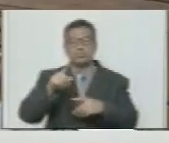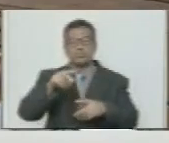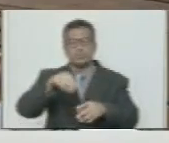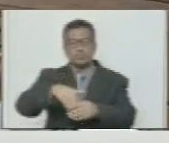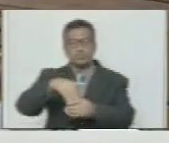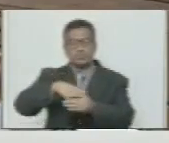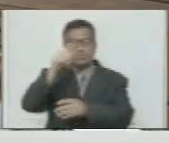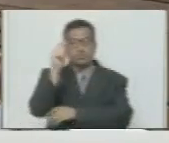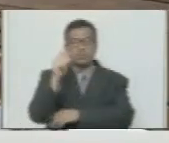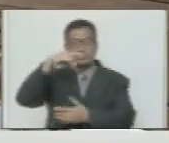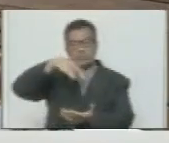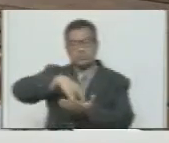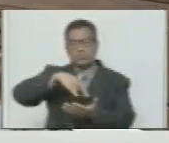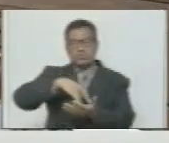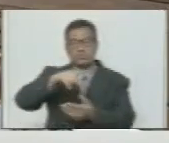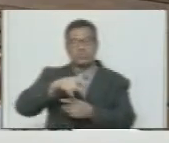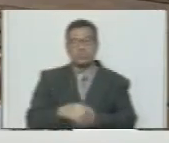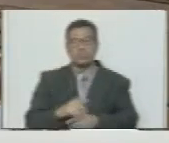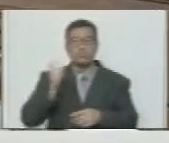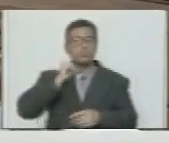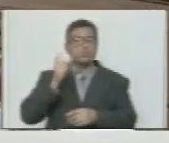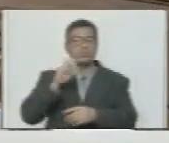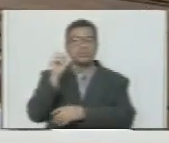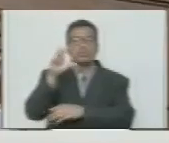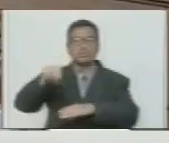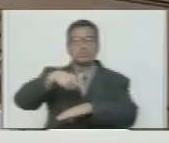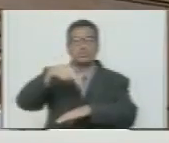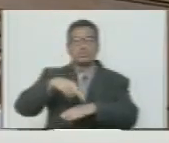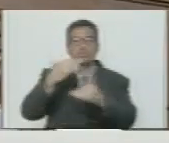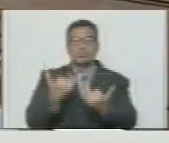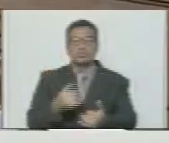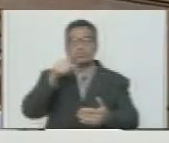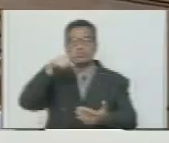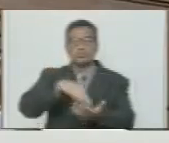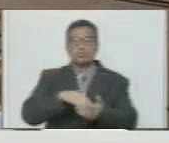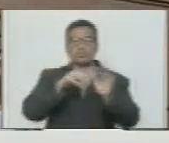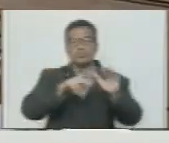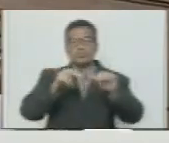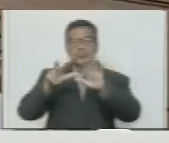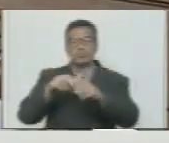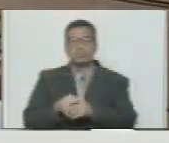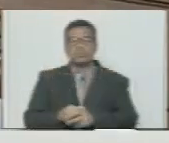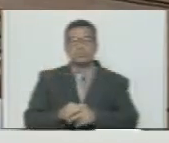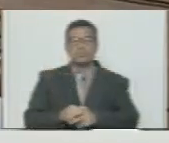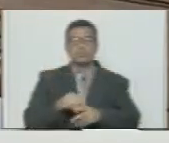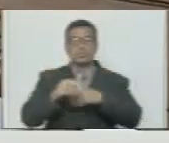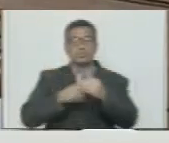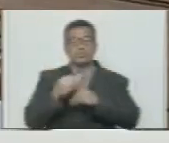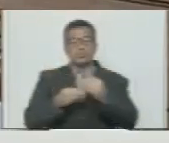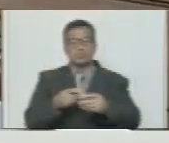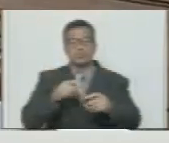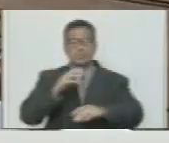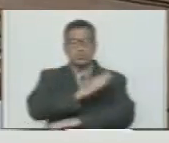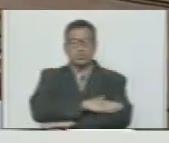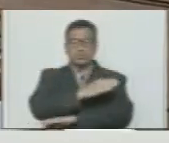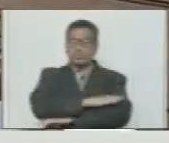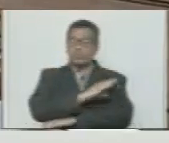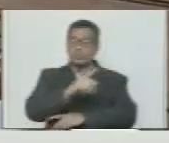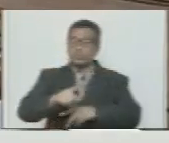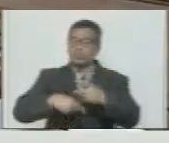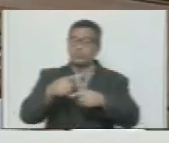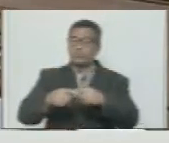siendo electo diputado por Carabobo al antiguo Congreso Nacional hasta 1998, ejerciendo una